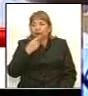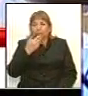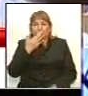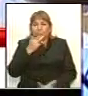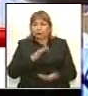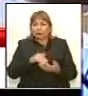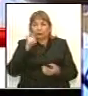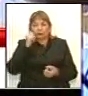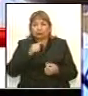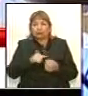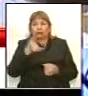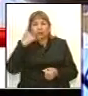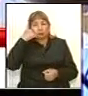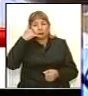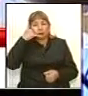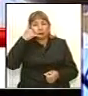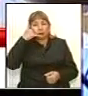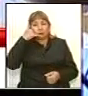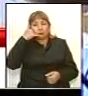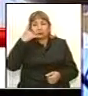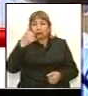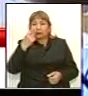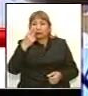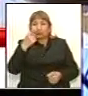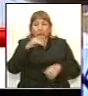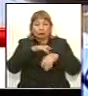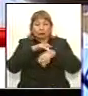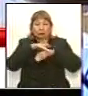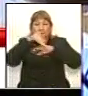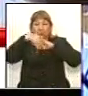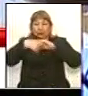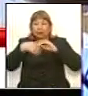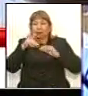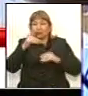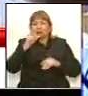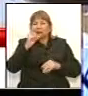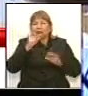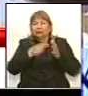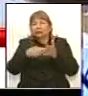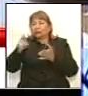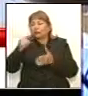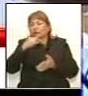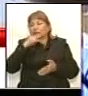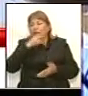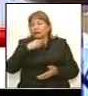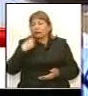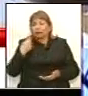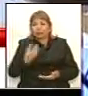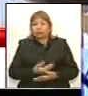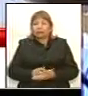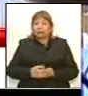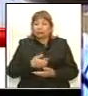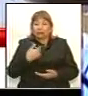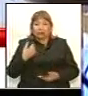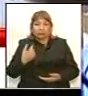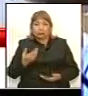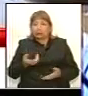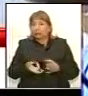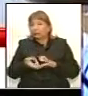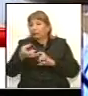pésima recordación, lo llamé a la 1:30 a.m. y me dijo, bueno, voy a mandar a alguien. La mujer murió, el bebé también, pudiéndonos